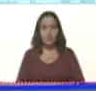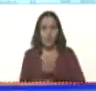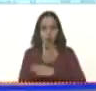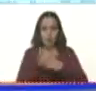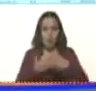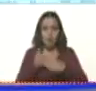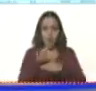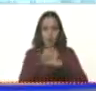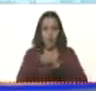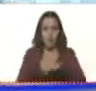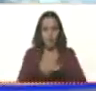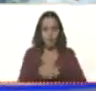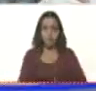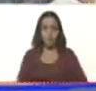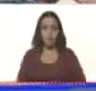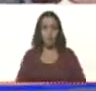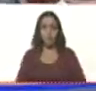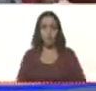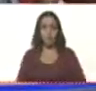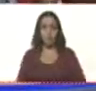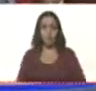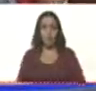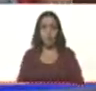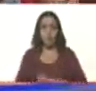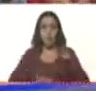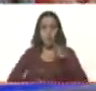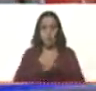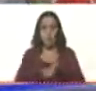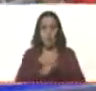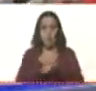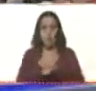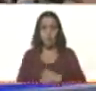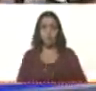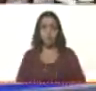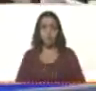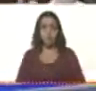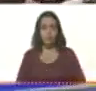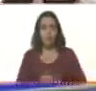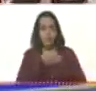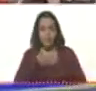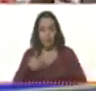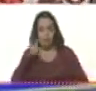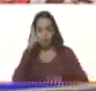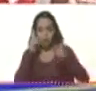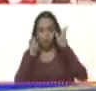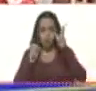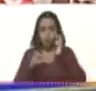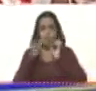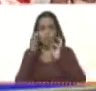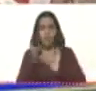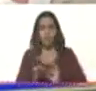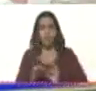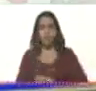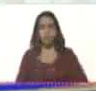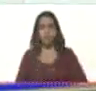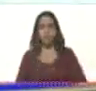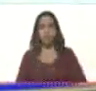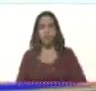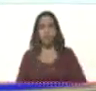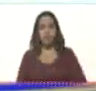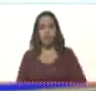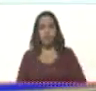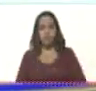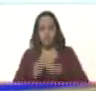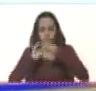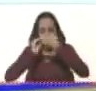petro. Para ir, oído, quiero que me escuchen bien, para ir